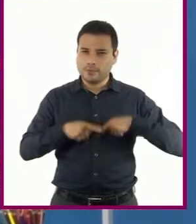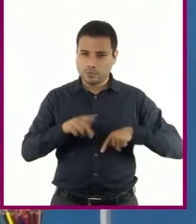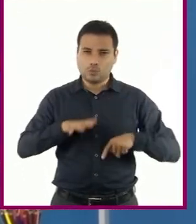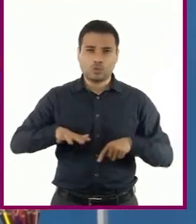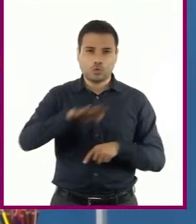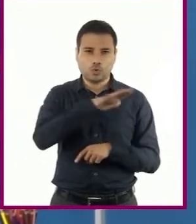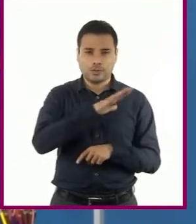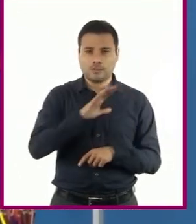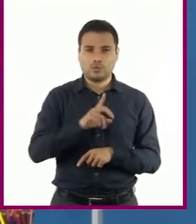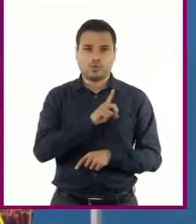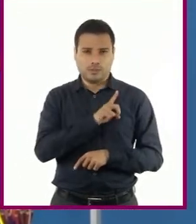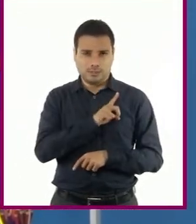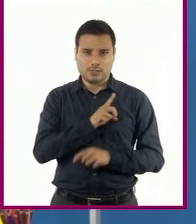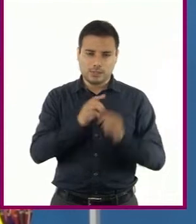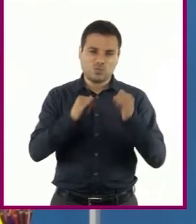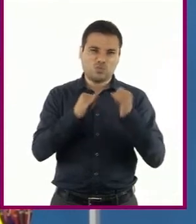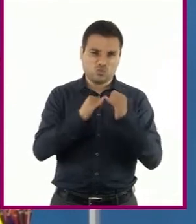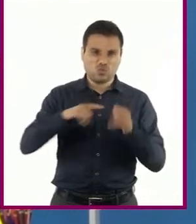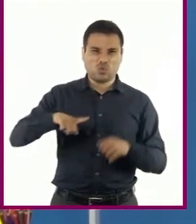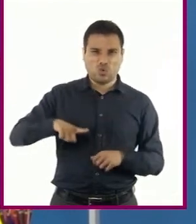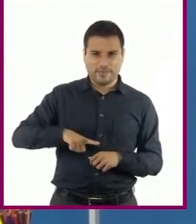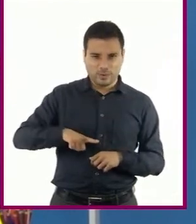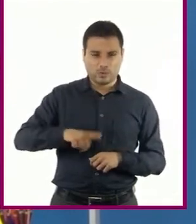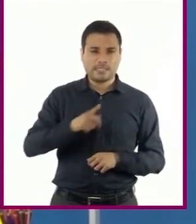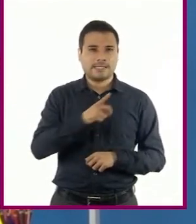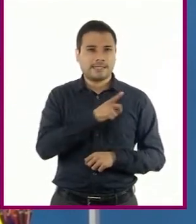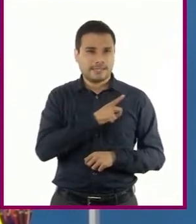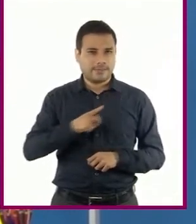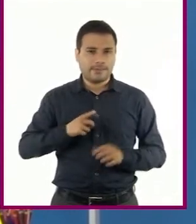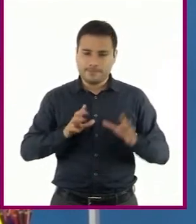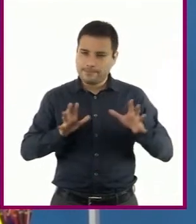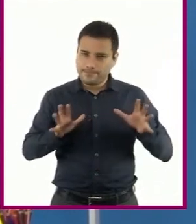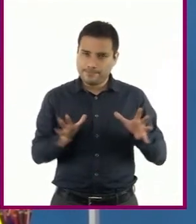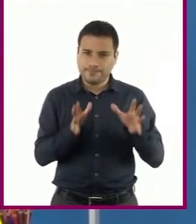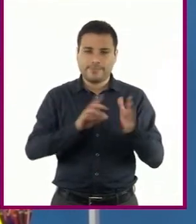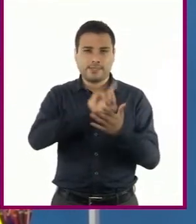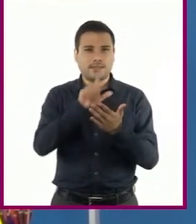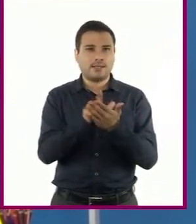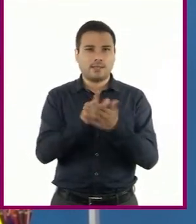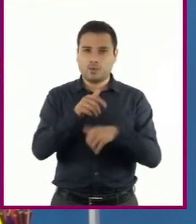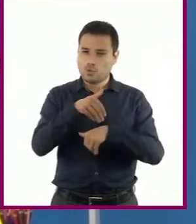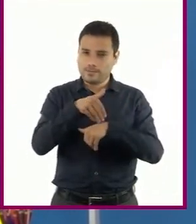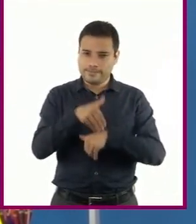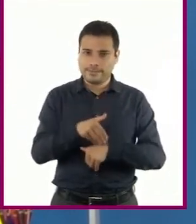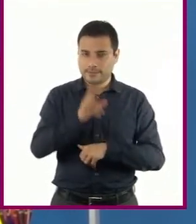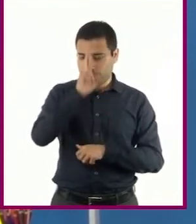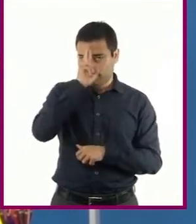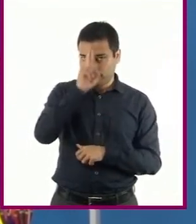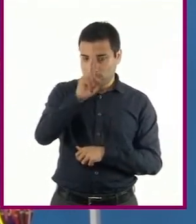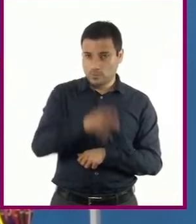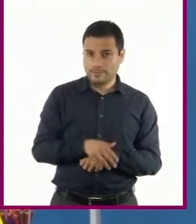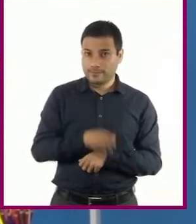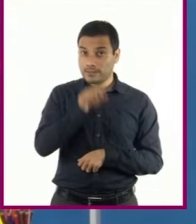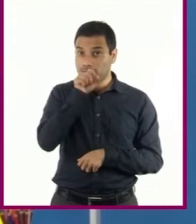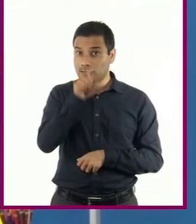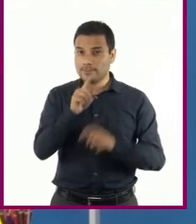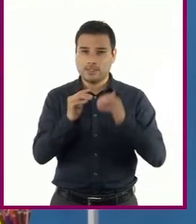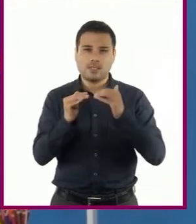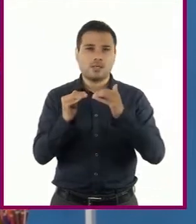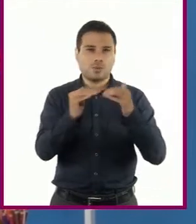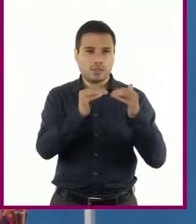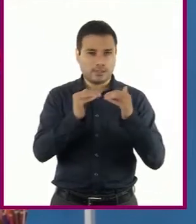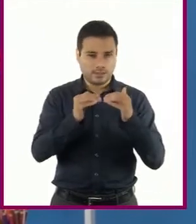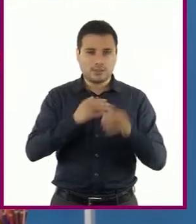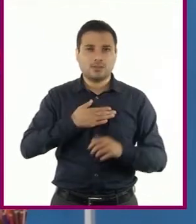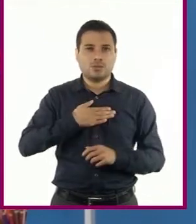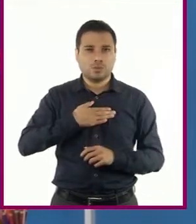corresponsable con las instituciones del Estado, promueva la aplicación de las leyes y la creación de condiciones de igualdad y de